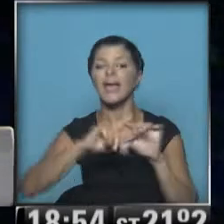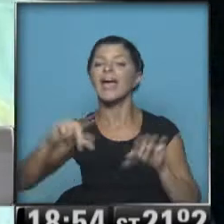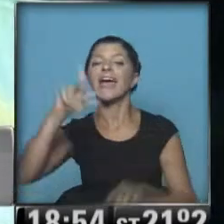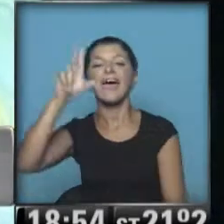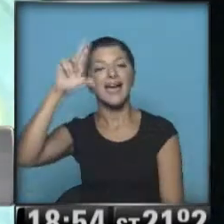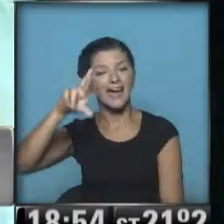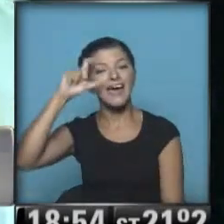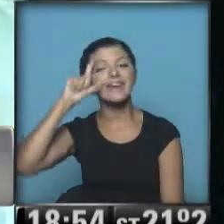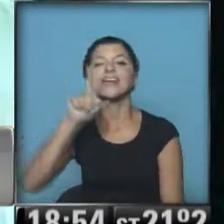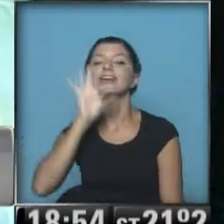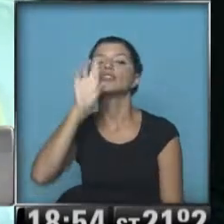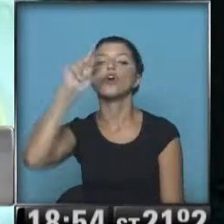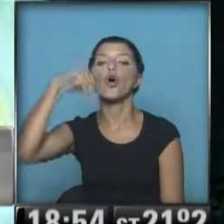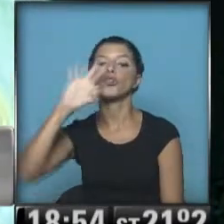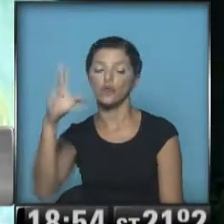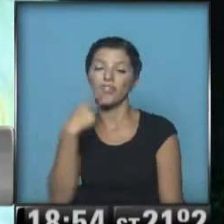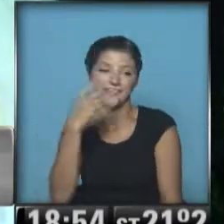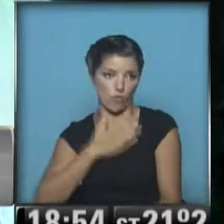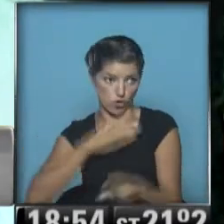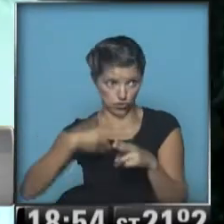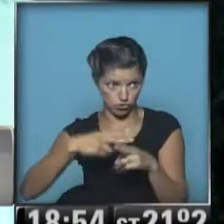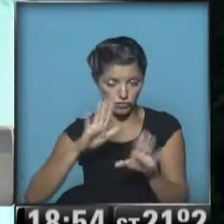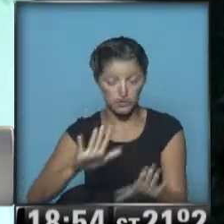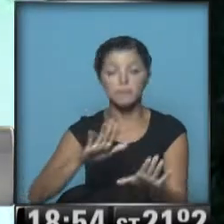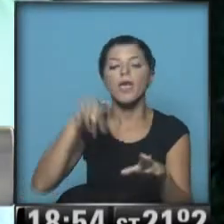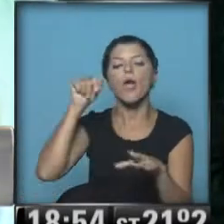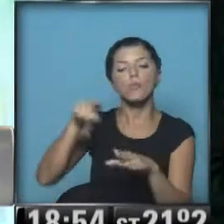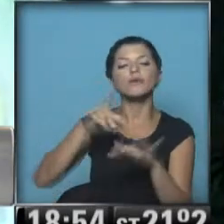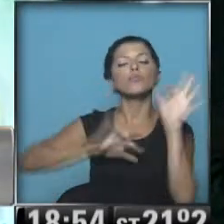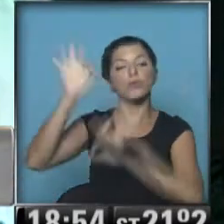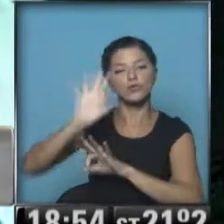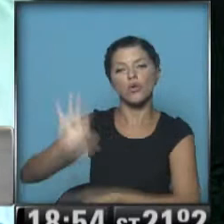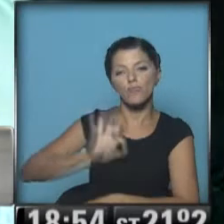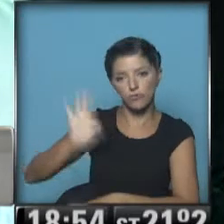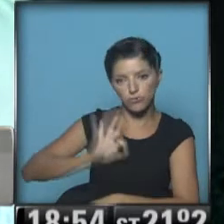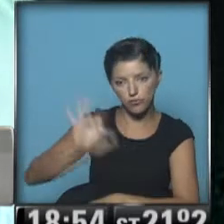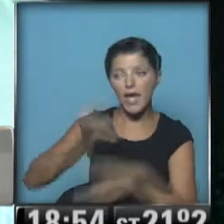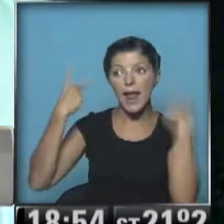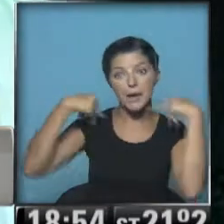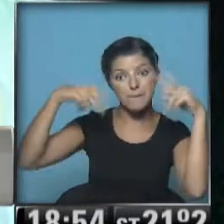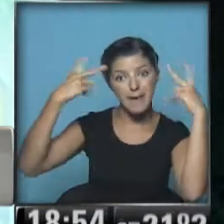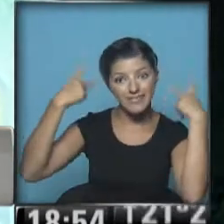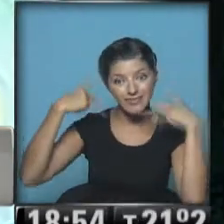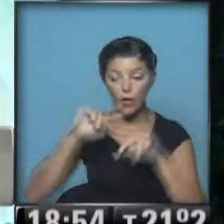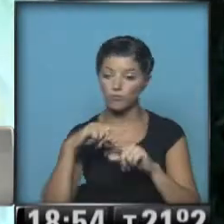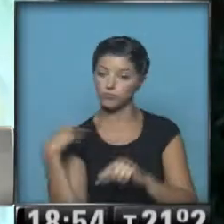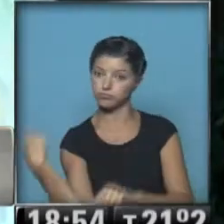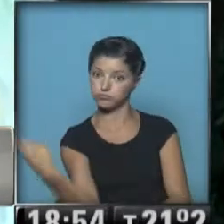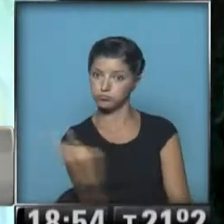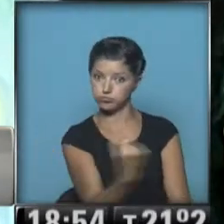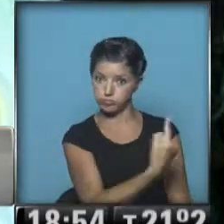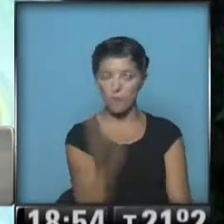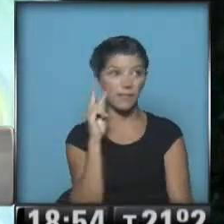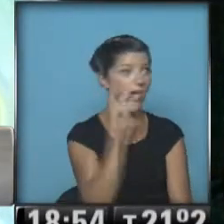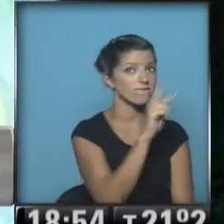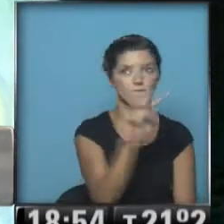que es un proyecto de los últimos años que culmina el paseo inferior, le da una vuelta, una vista